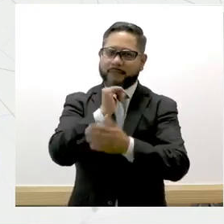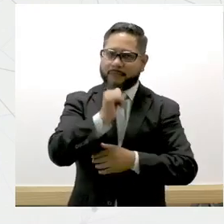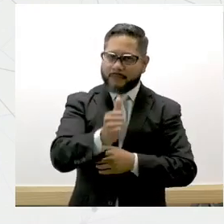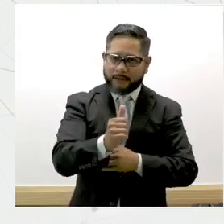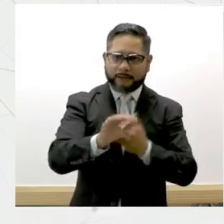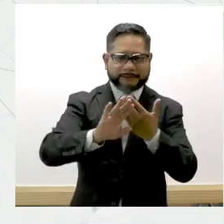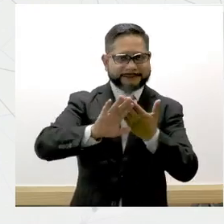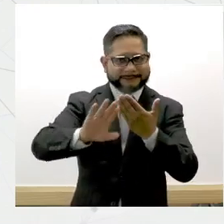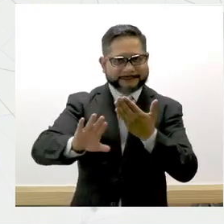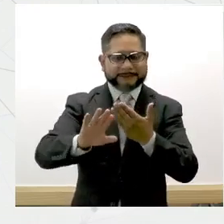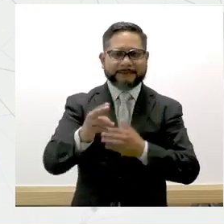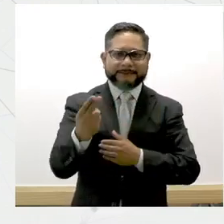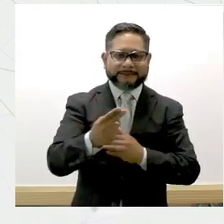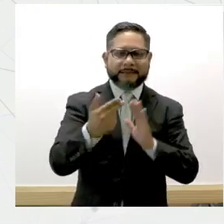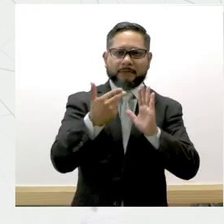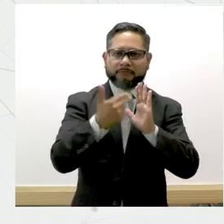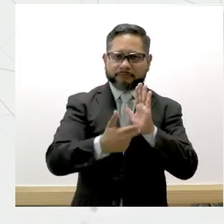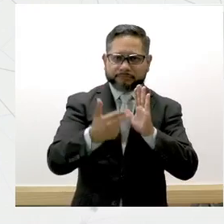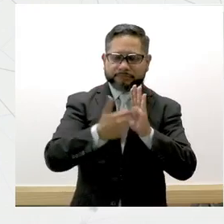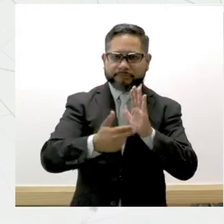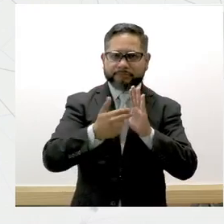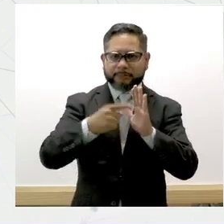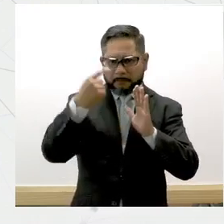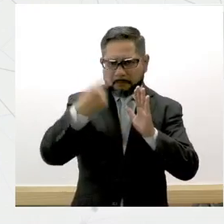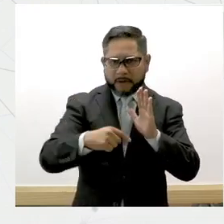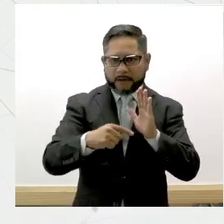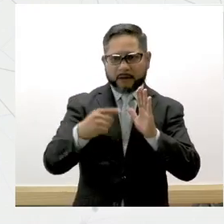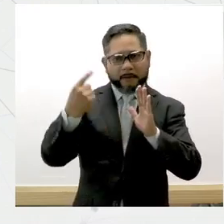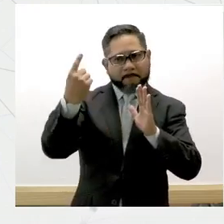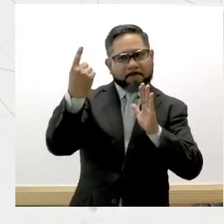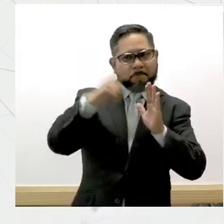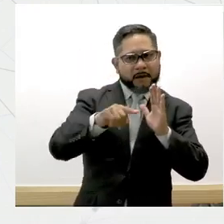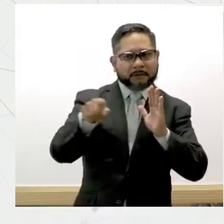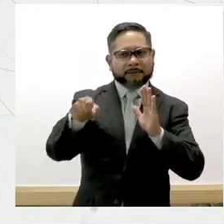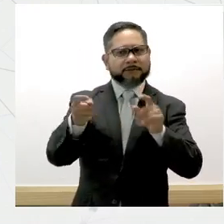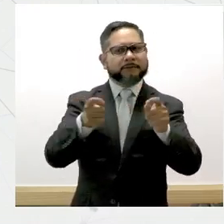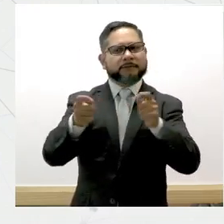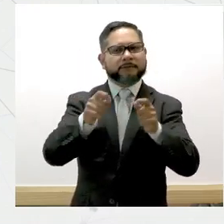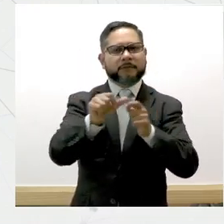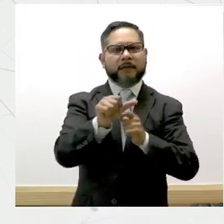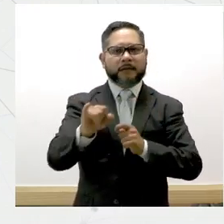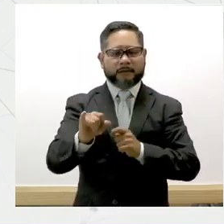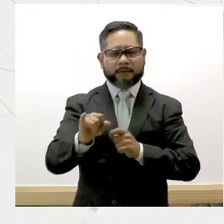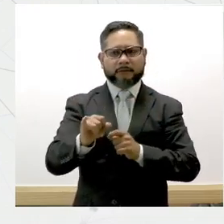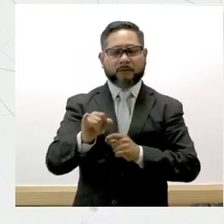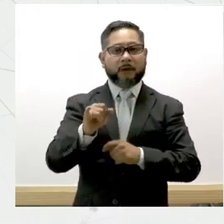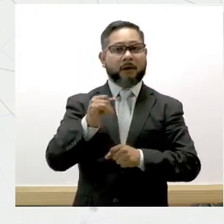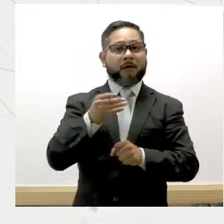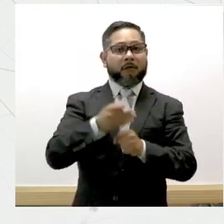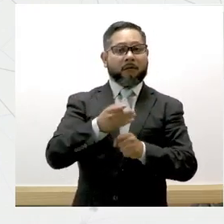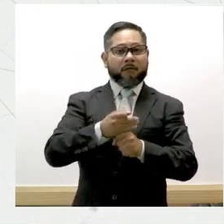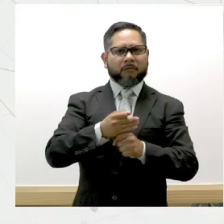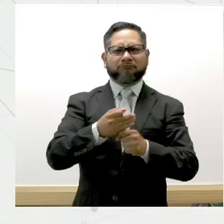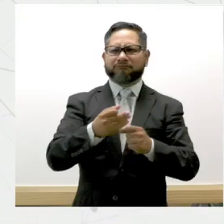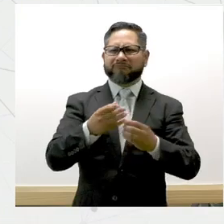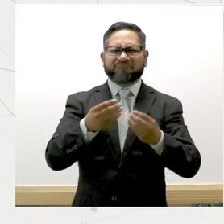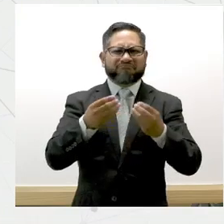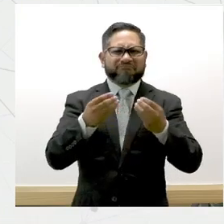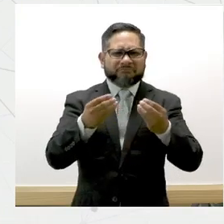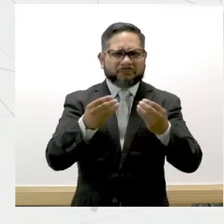de contar con herramientas que ordenen este escenario. Porque en estos momentos nos encontramos con que muchísimas de